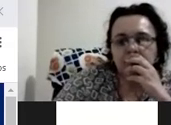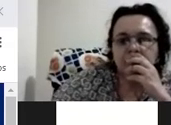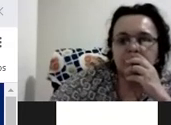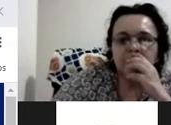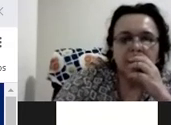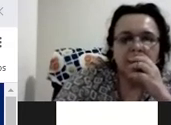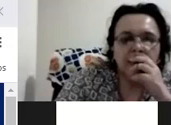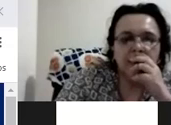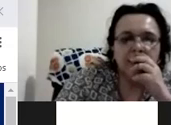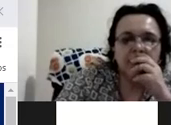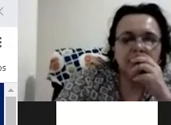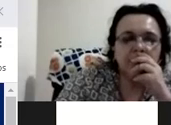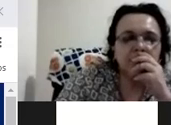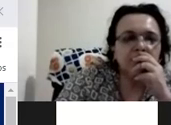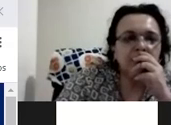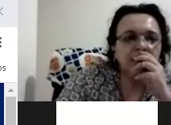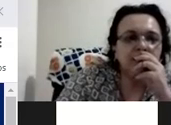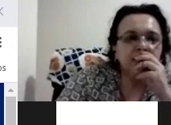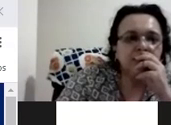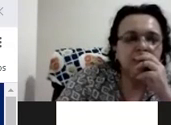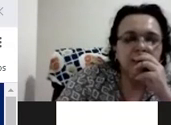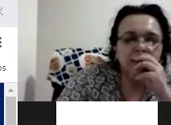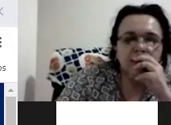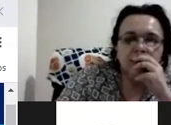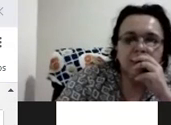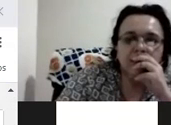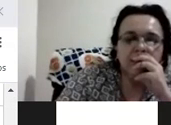No. ¿Y ya hicieron ustedes el ejercicio